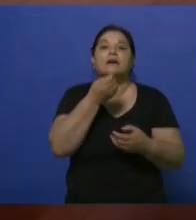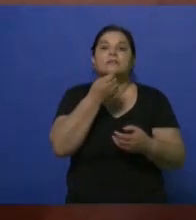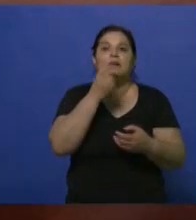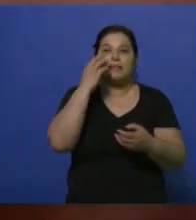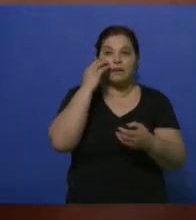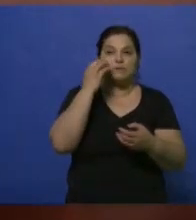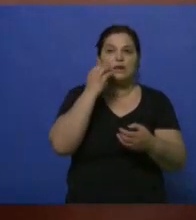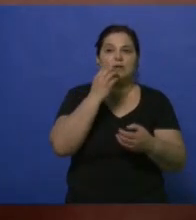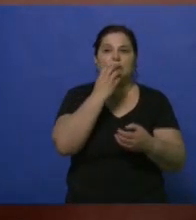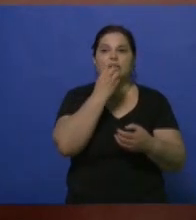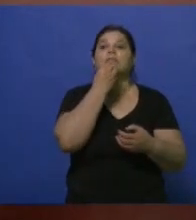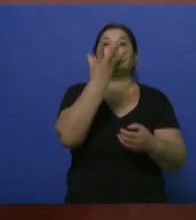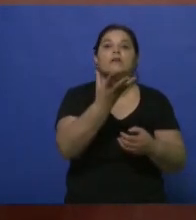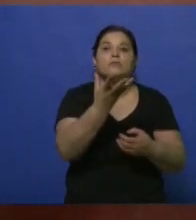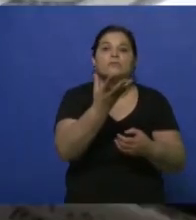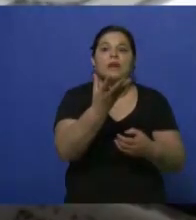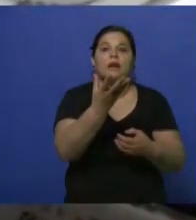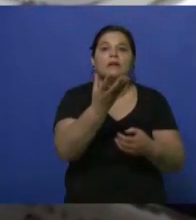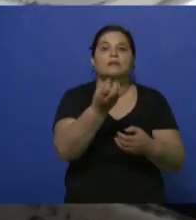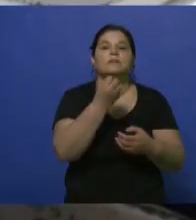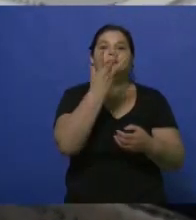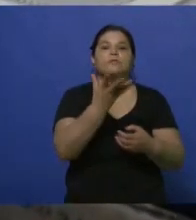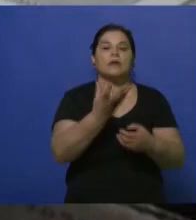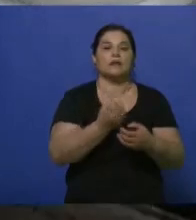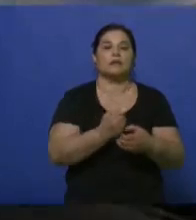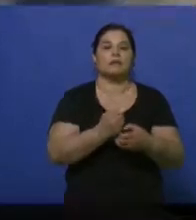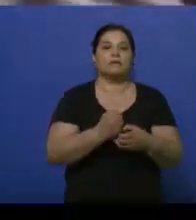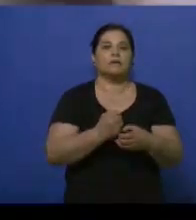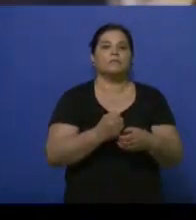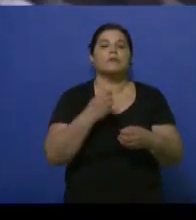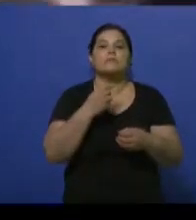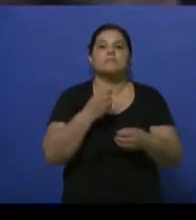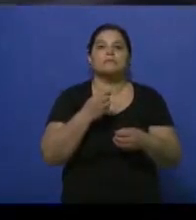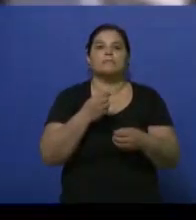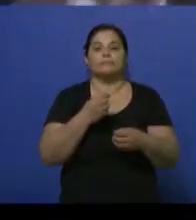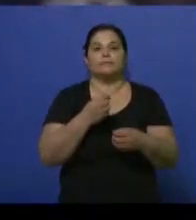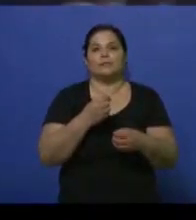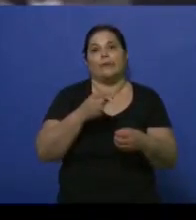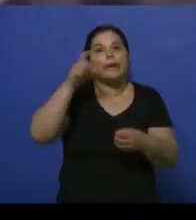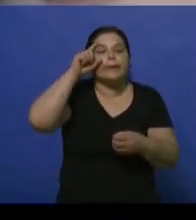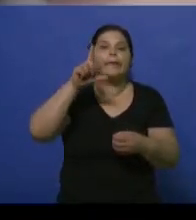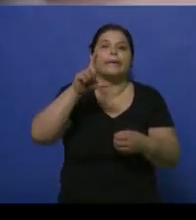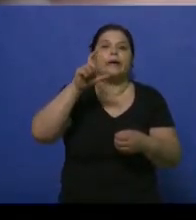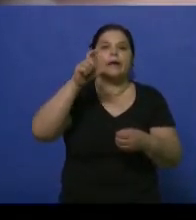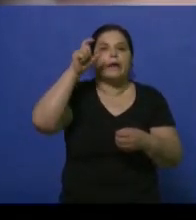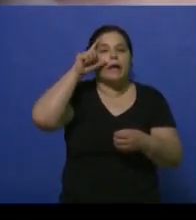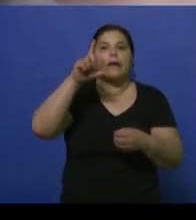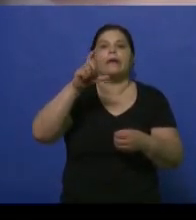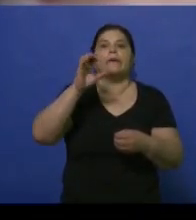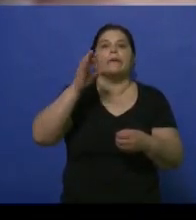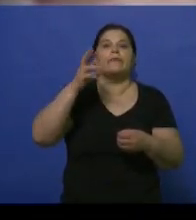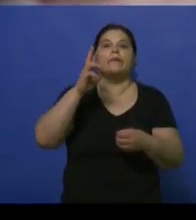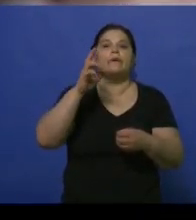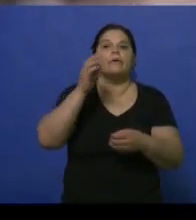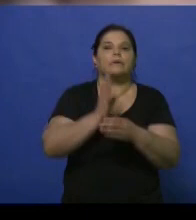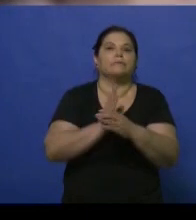París. Pues sí, ¿qué significa eso? Que los ecologistas los van a pasar por arriba con una topadora. Porque en realidad la mayor parte de